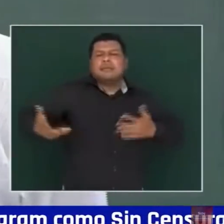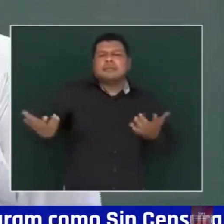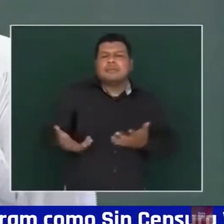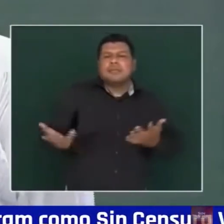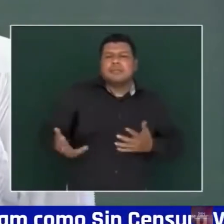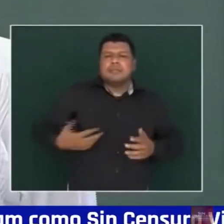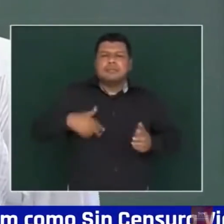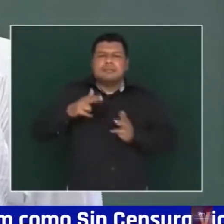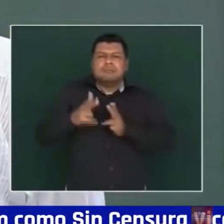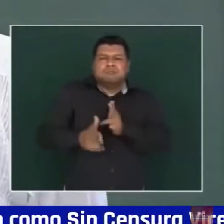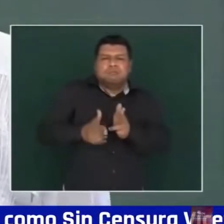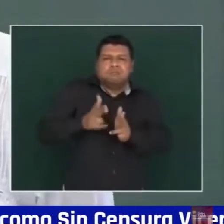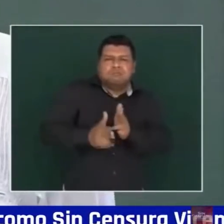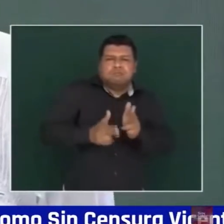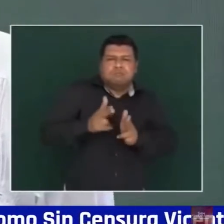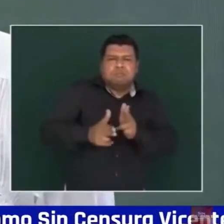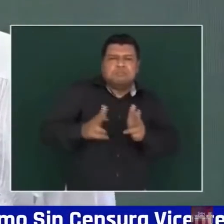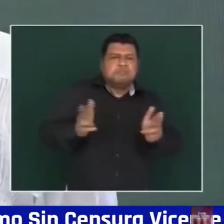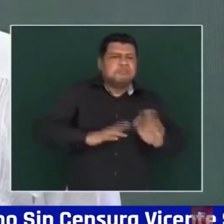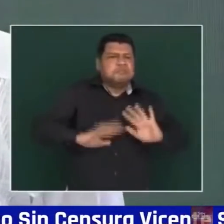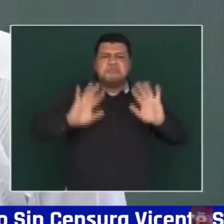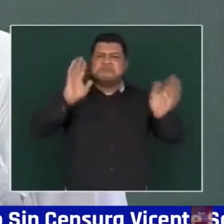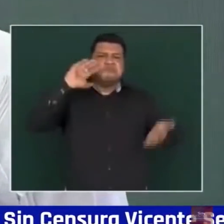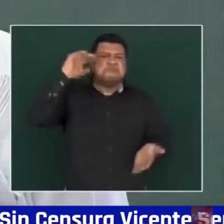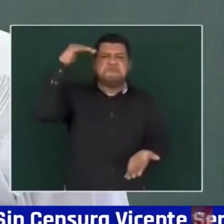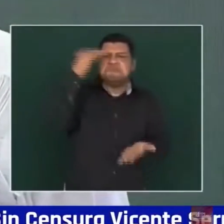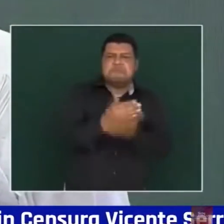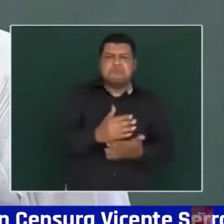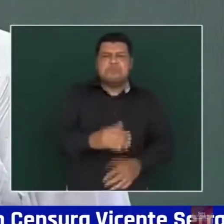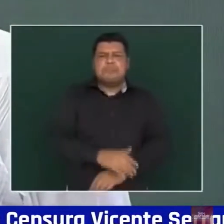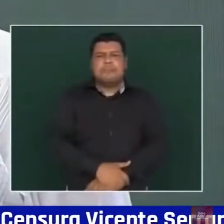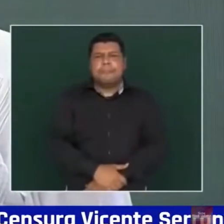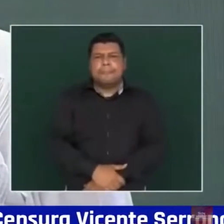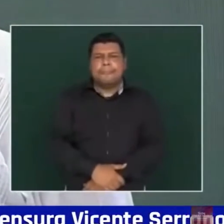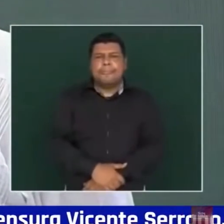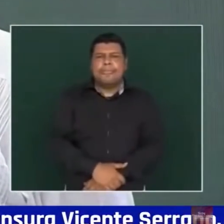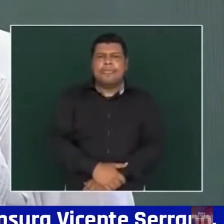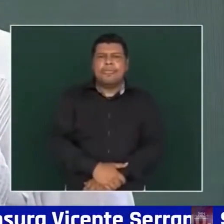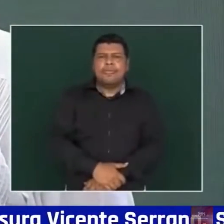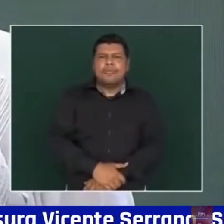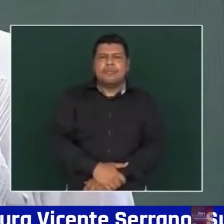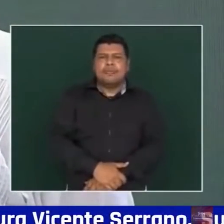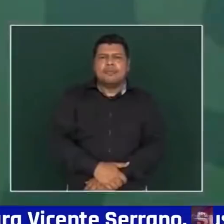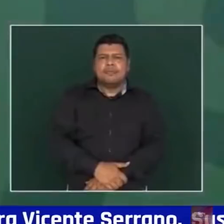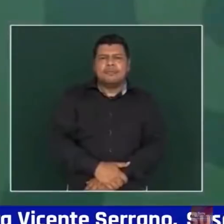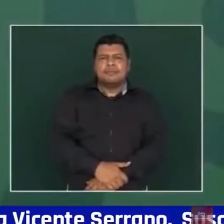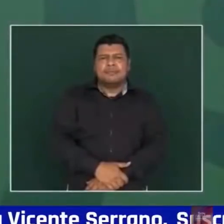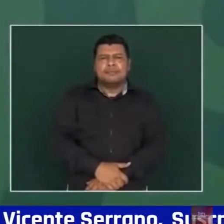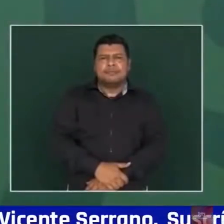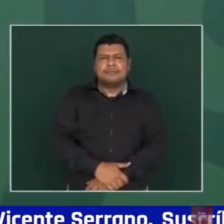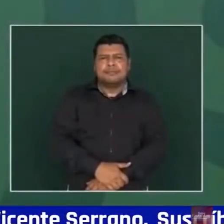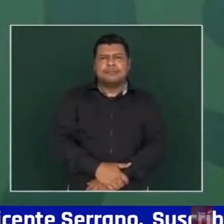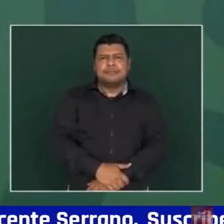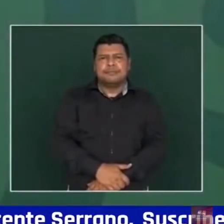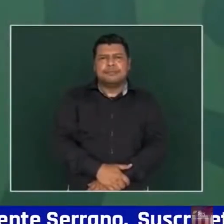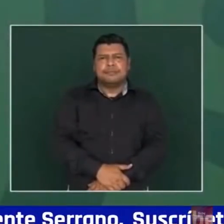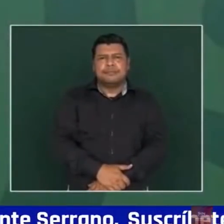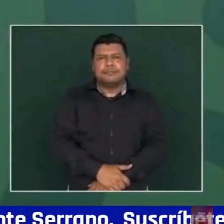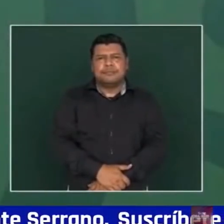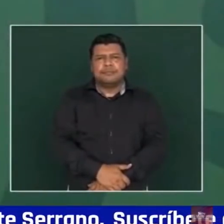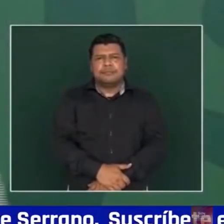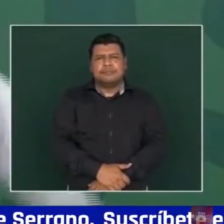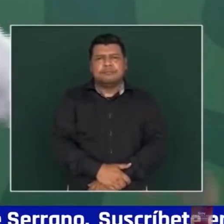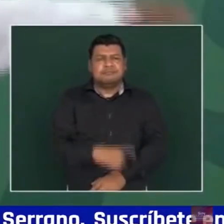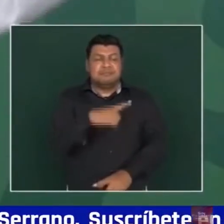rajatabla en Chile. Y entonces, por eso yo siento que Andrés Manuel López Obrador, desde que se